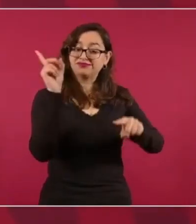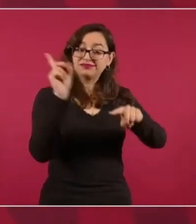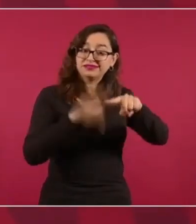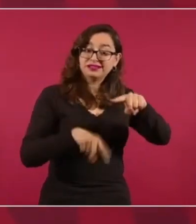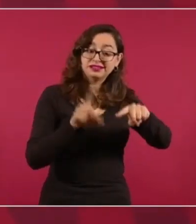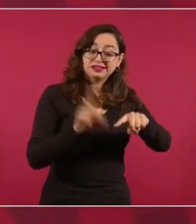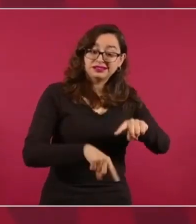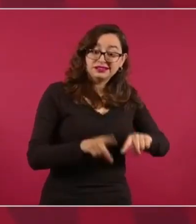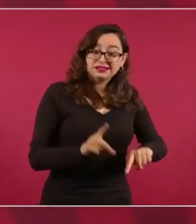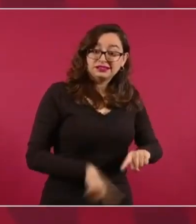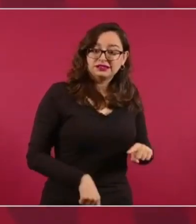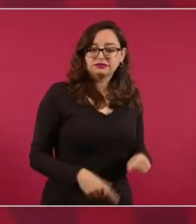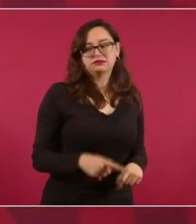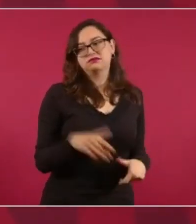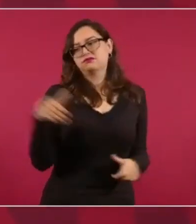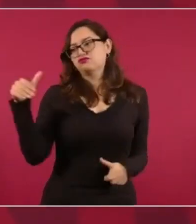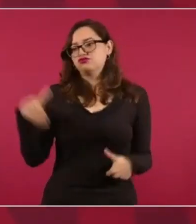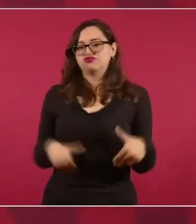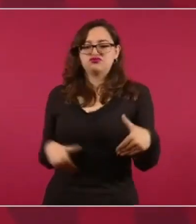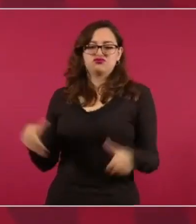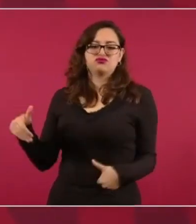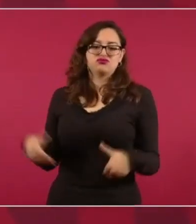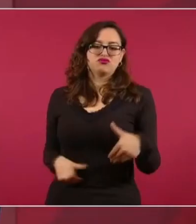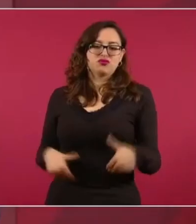pues hay molestia.